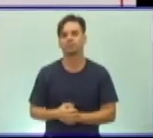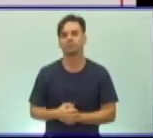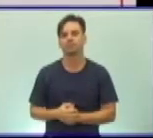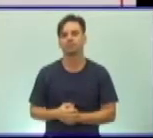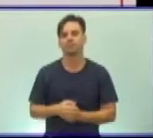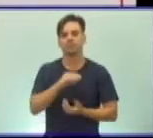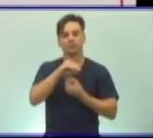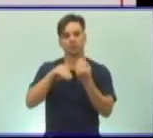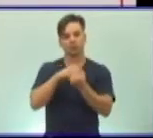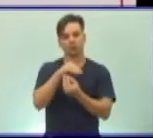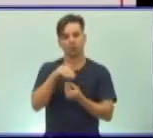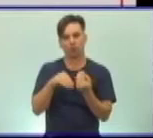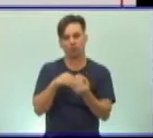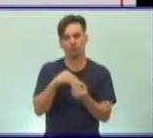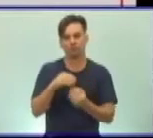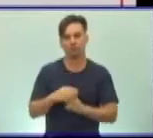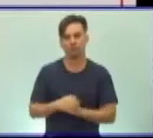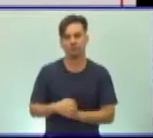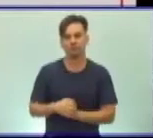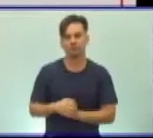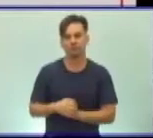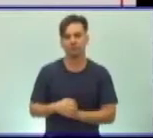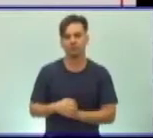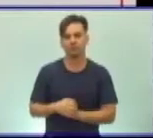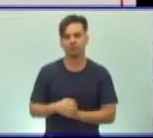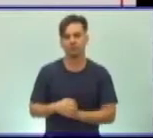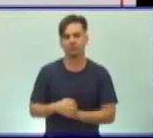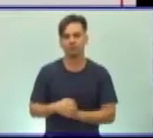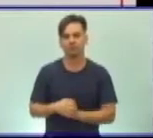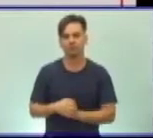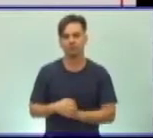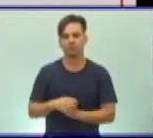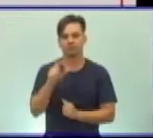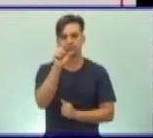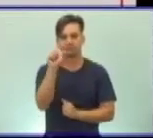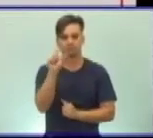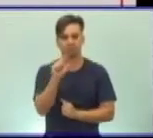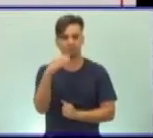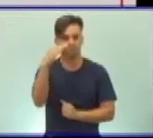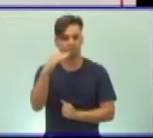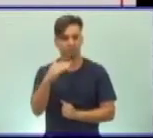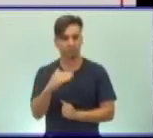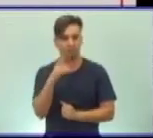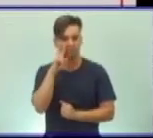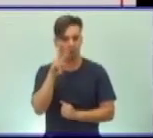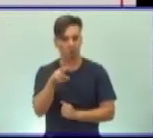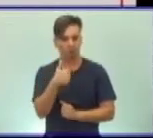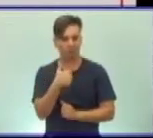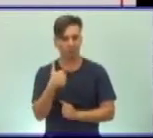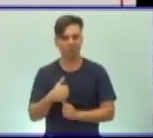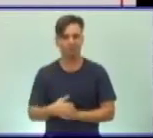mayor, DC la base menor y H la altura.